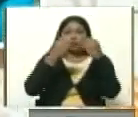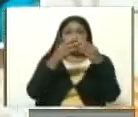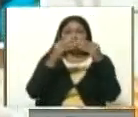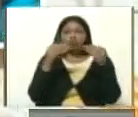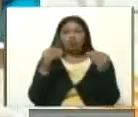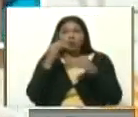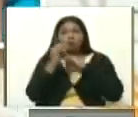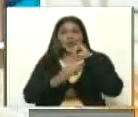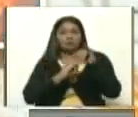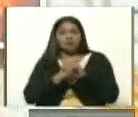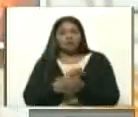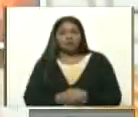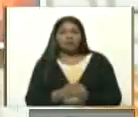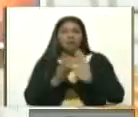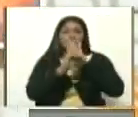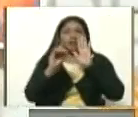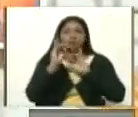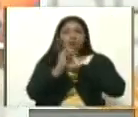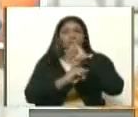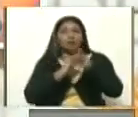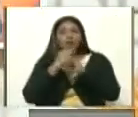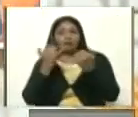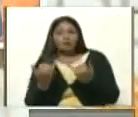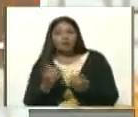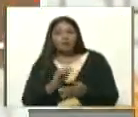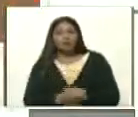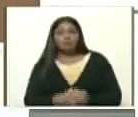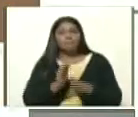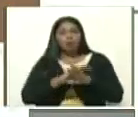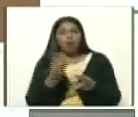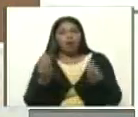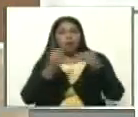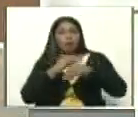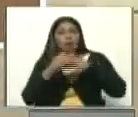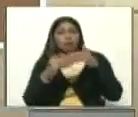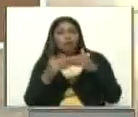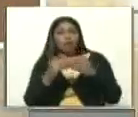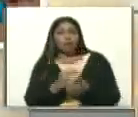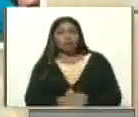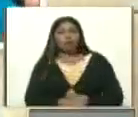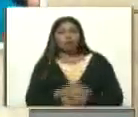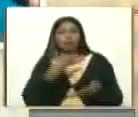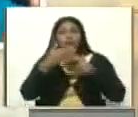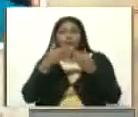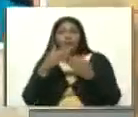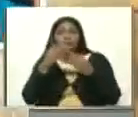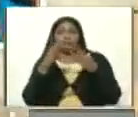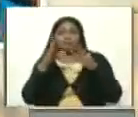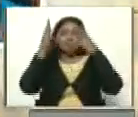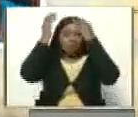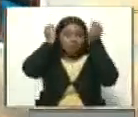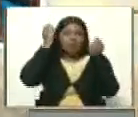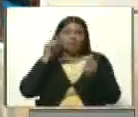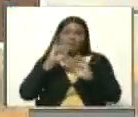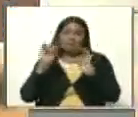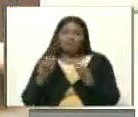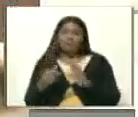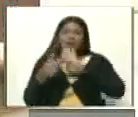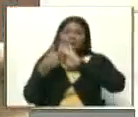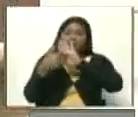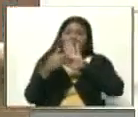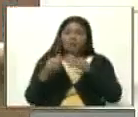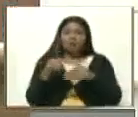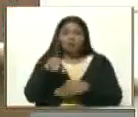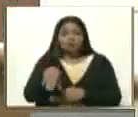internacionales, hablamos del derecho internacional en pleno, porque no solamente la Convención de Viena sobre Relaciones Diplomáticas, al ser él un representante